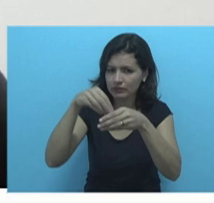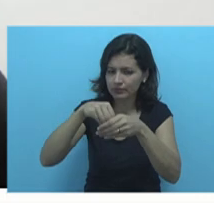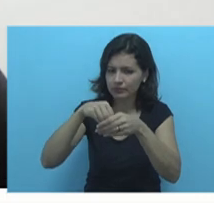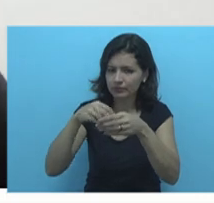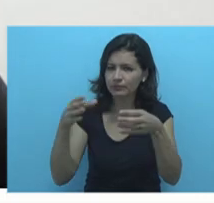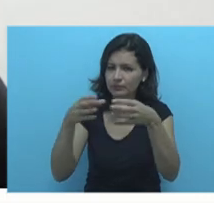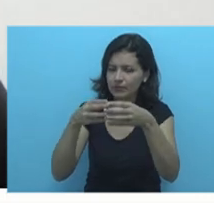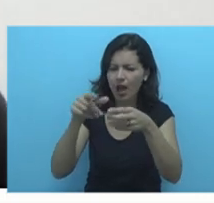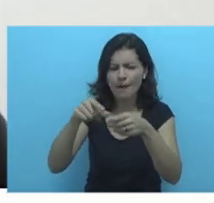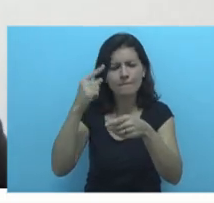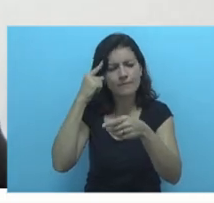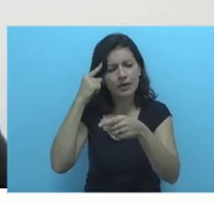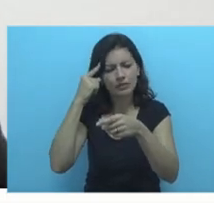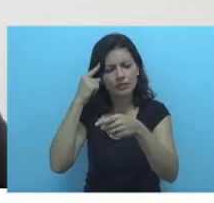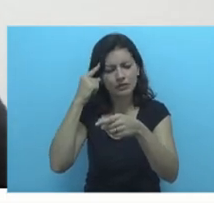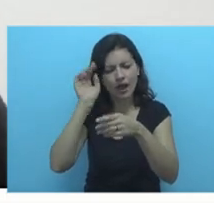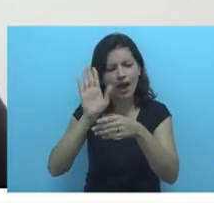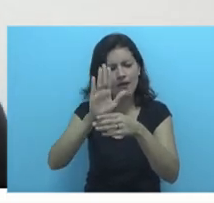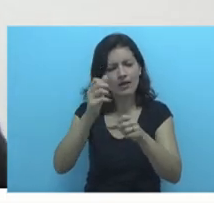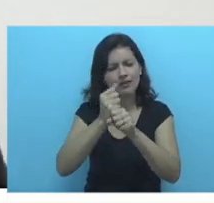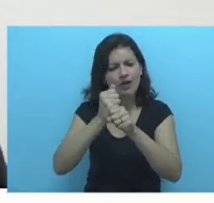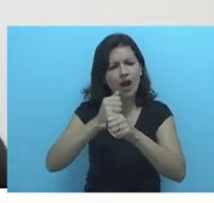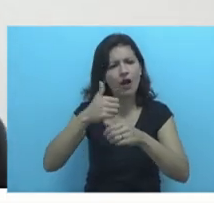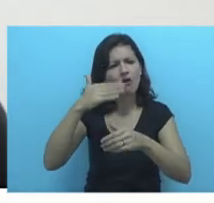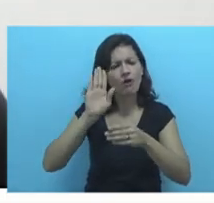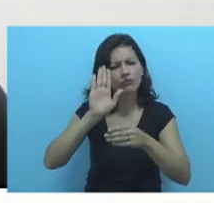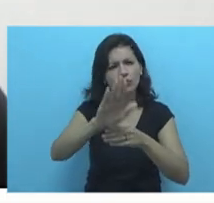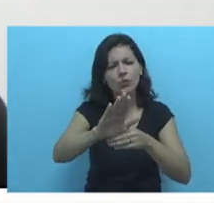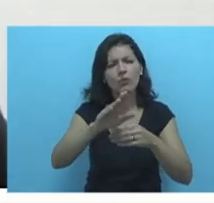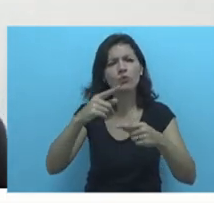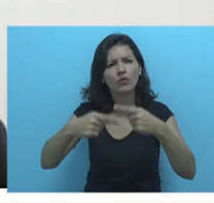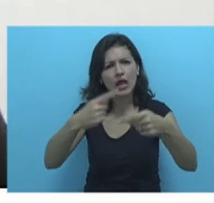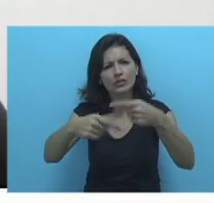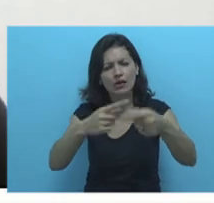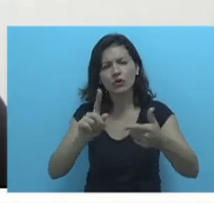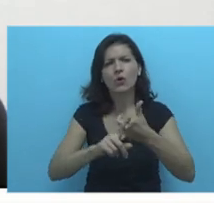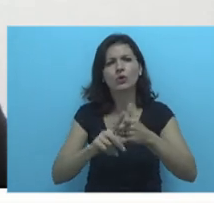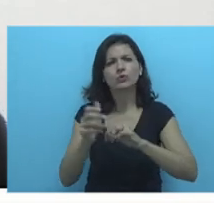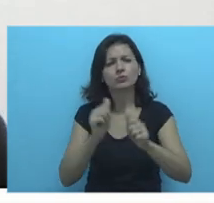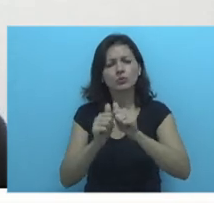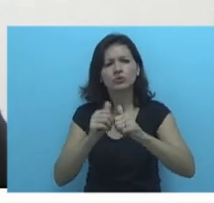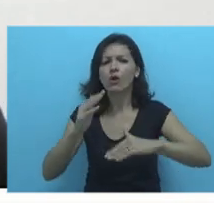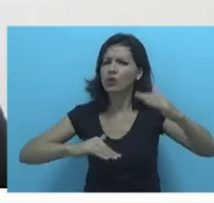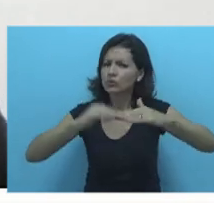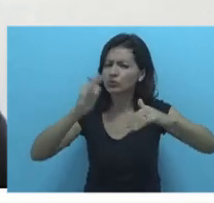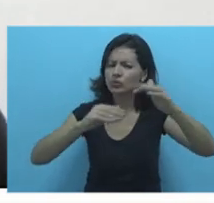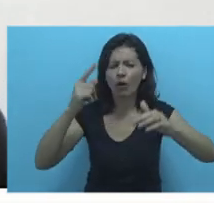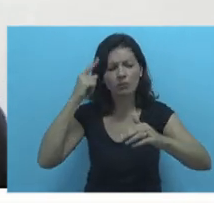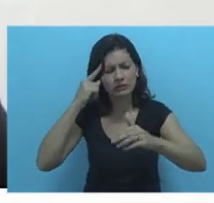El estadista que pensaba en las grandes obras, en el desarrollo productivo, en la infraestructura para promover ese desarrollo,